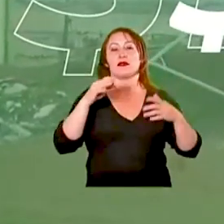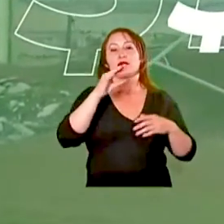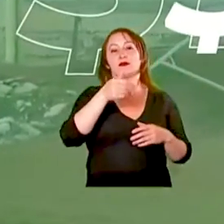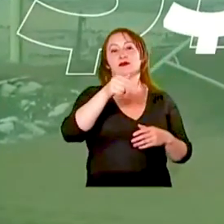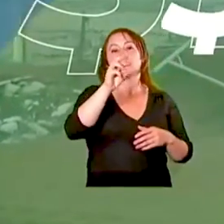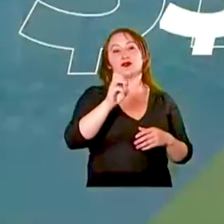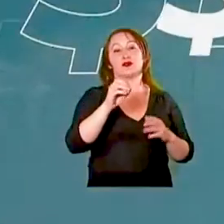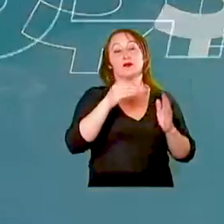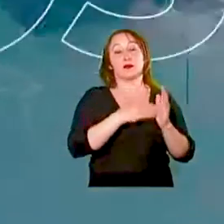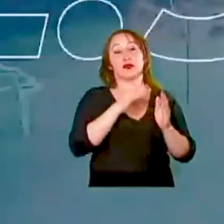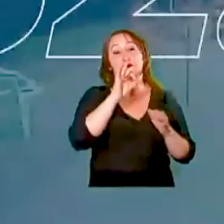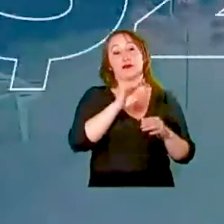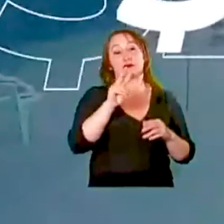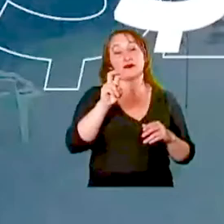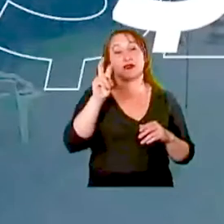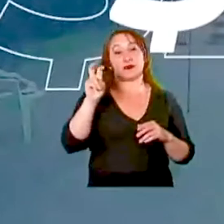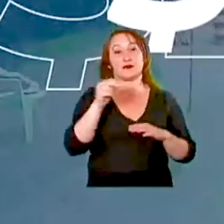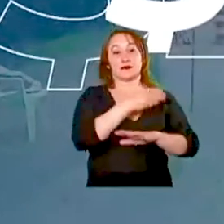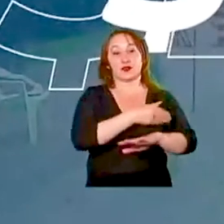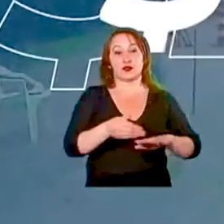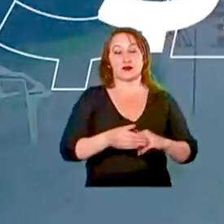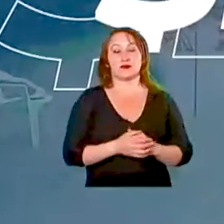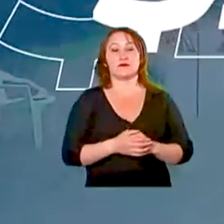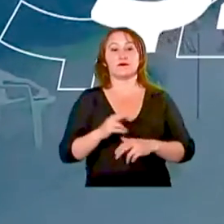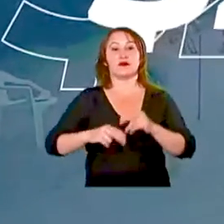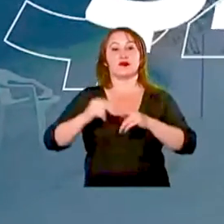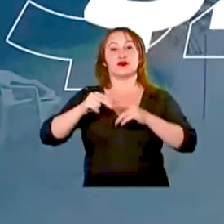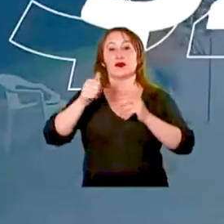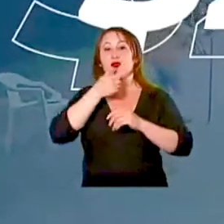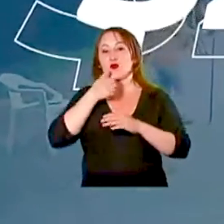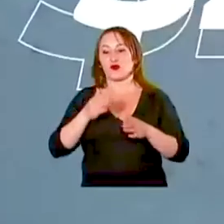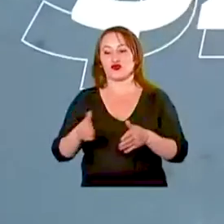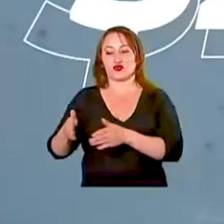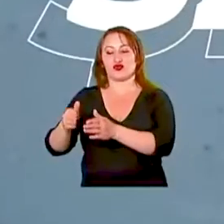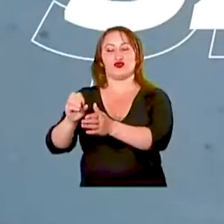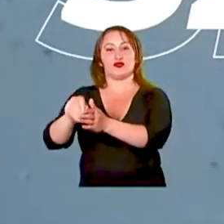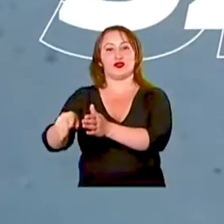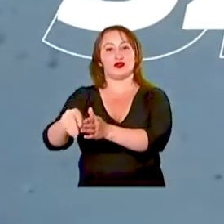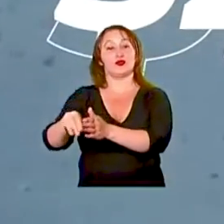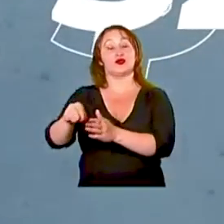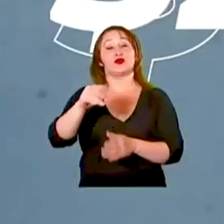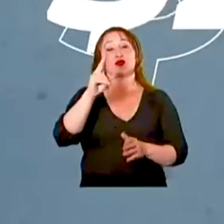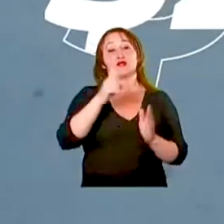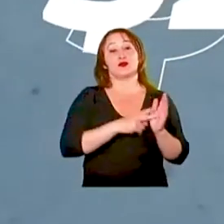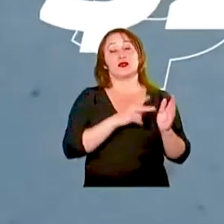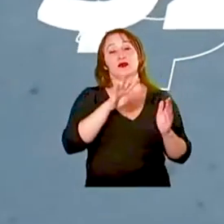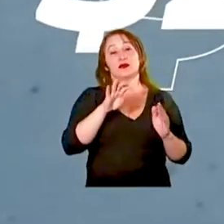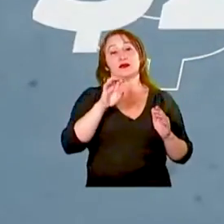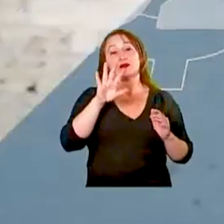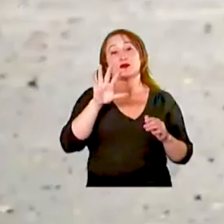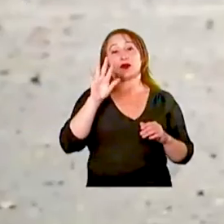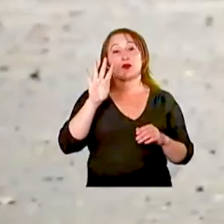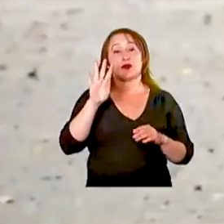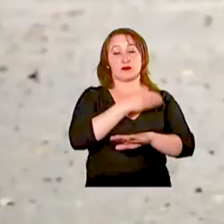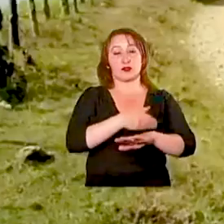millones de pesos y construcción de la etapa 2 del acueducto por 2.954 millones de